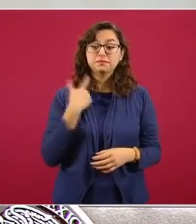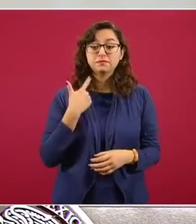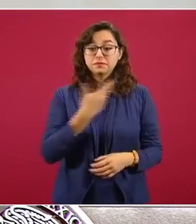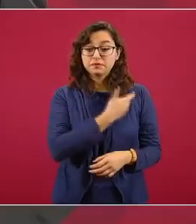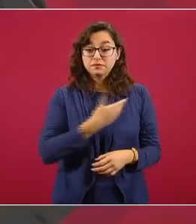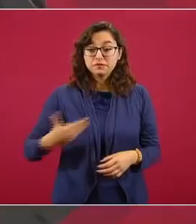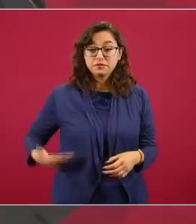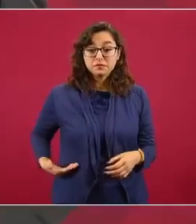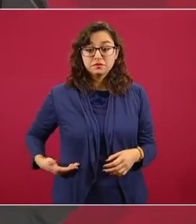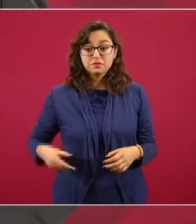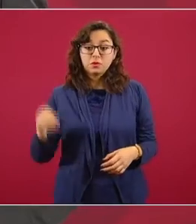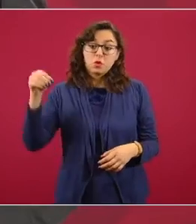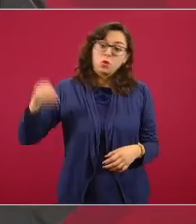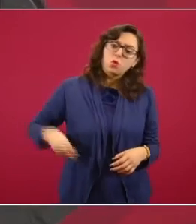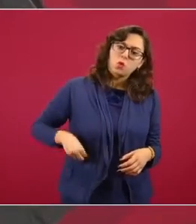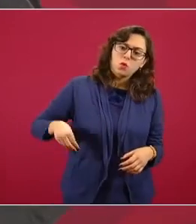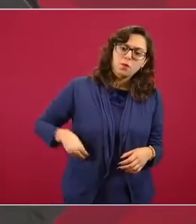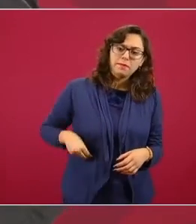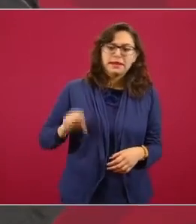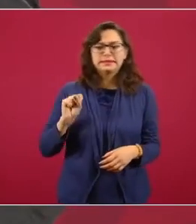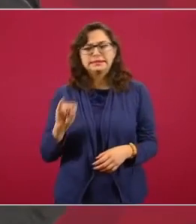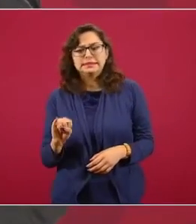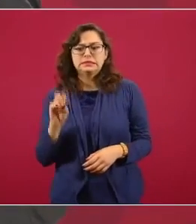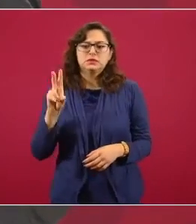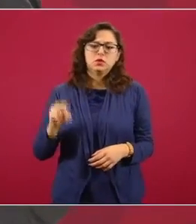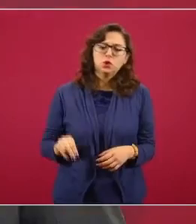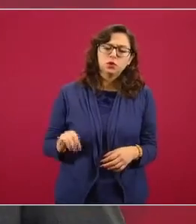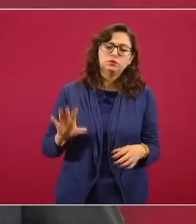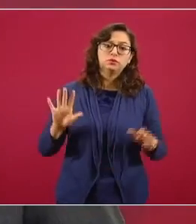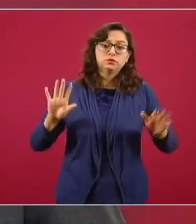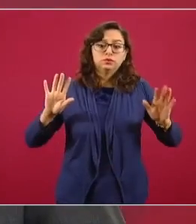son responsables, si así